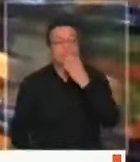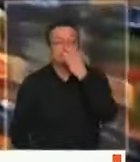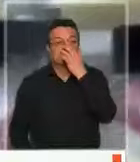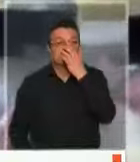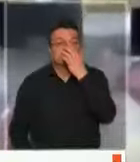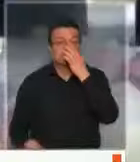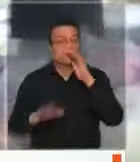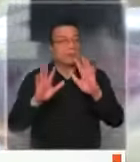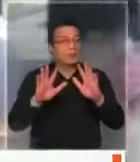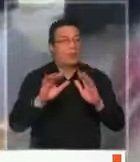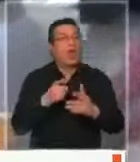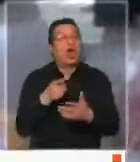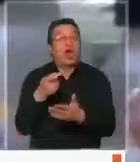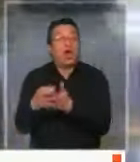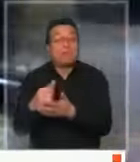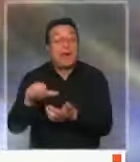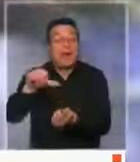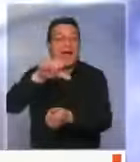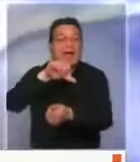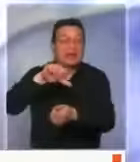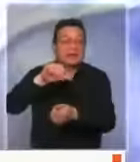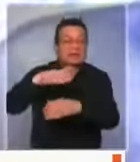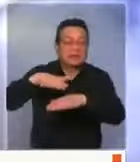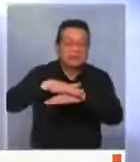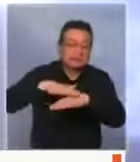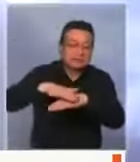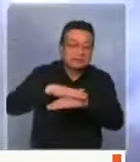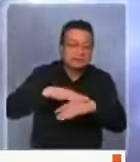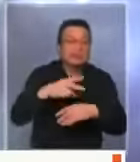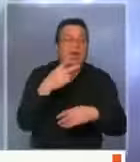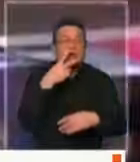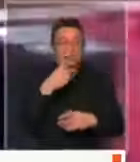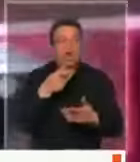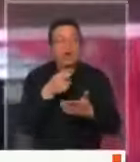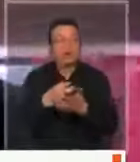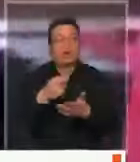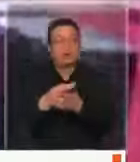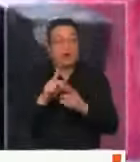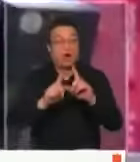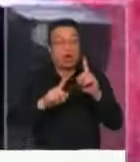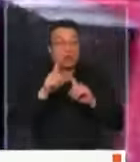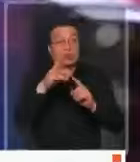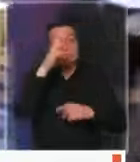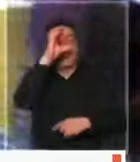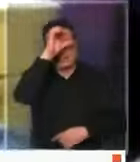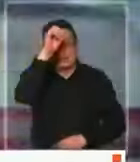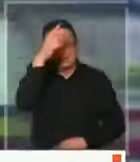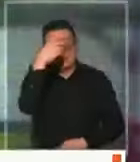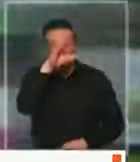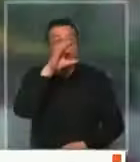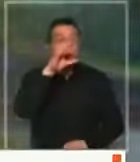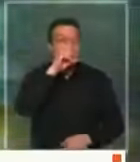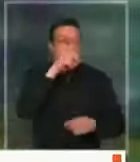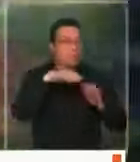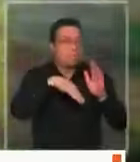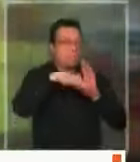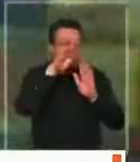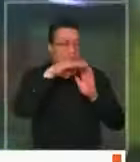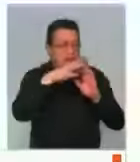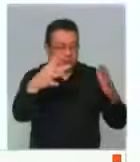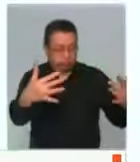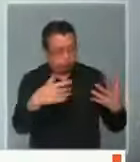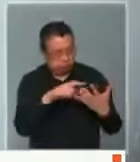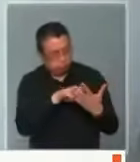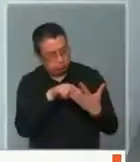Antes, compremos algunos aceites y pomadas que llevaremos. La mayoría tiene su origen en Argentina y Perú, según dice en sus